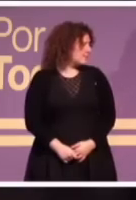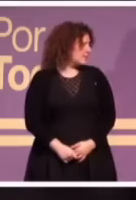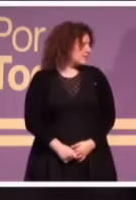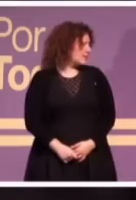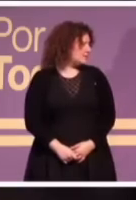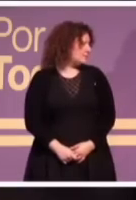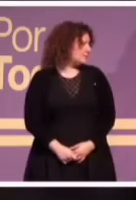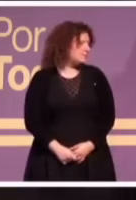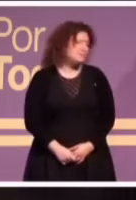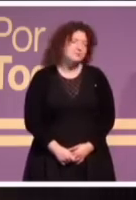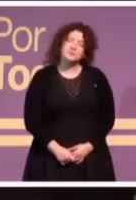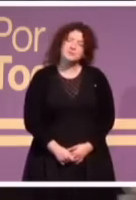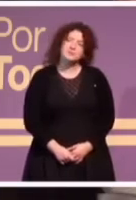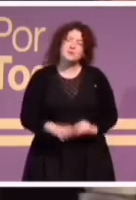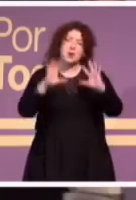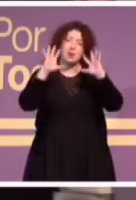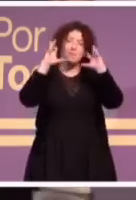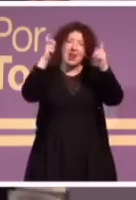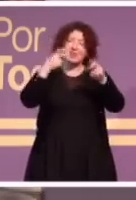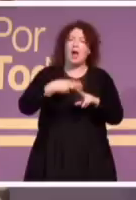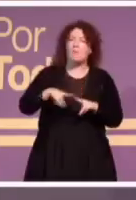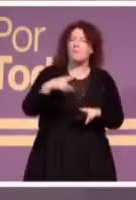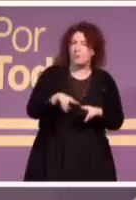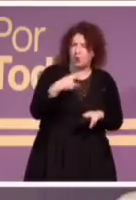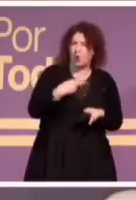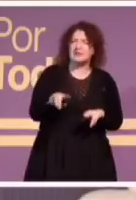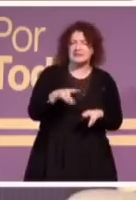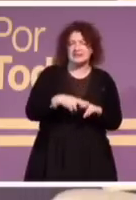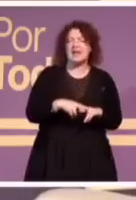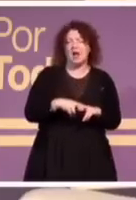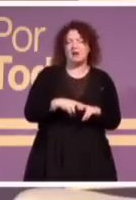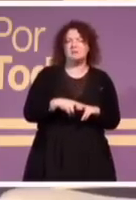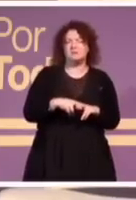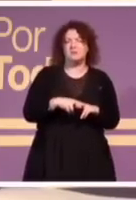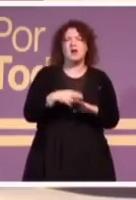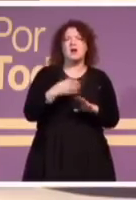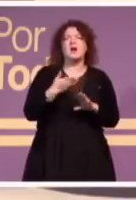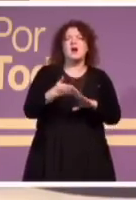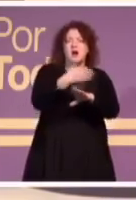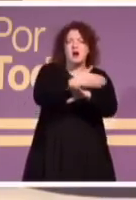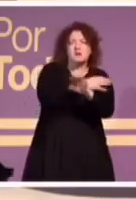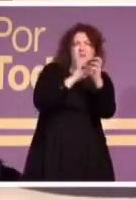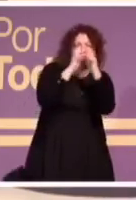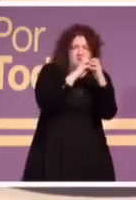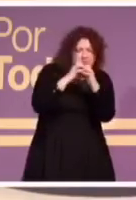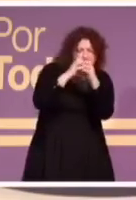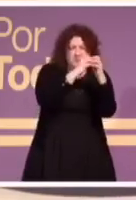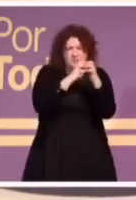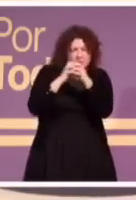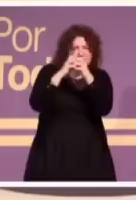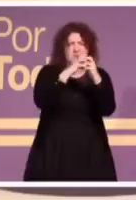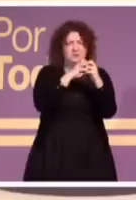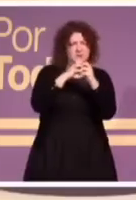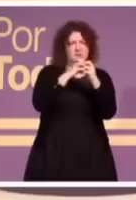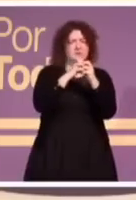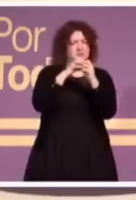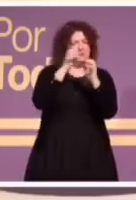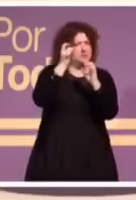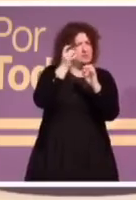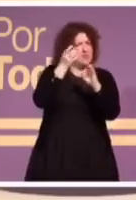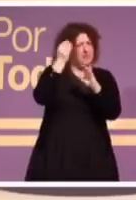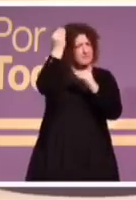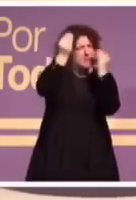Mirad, la violencia política también es una estrategia para que dudemos de nosotras mismas, para